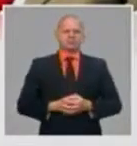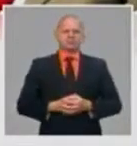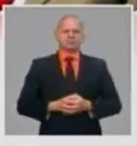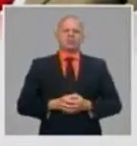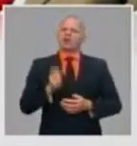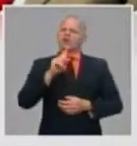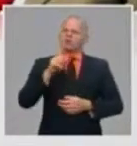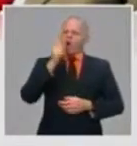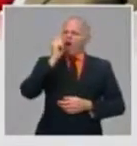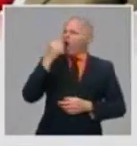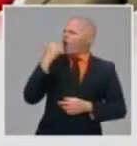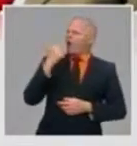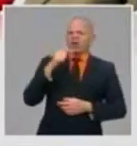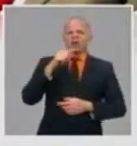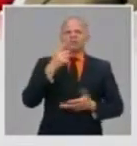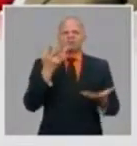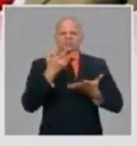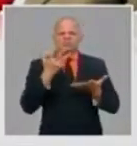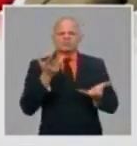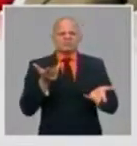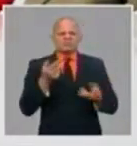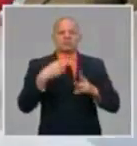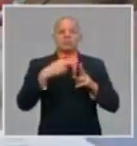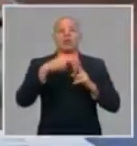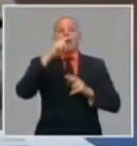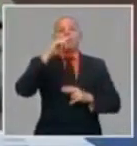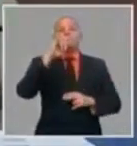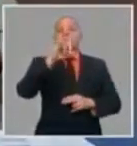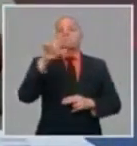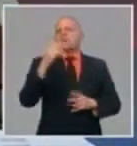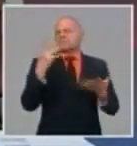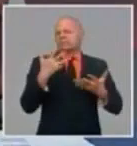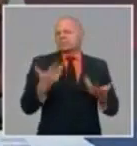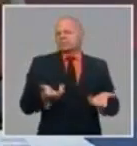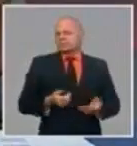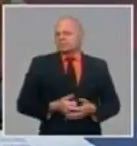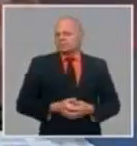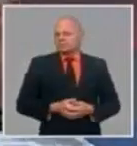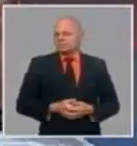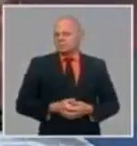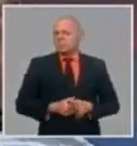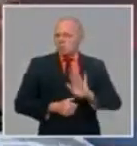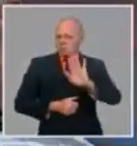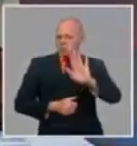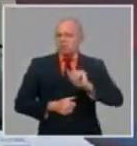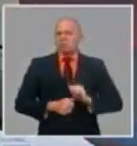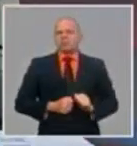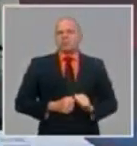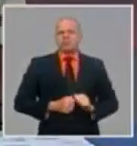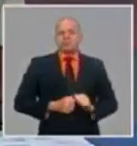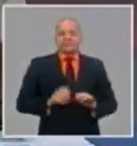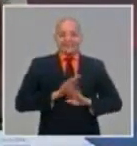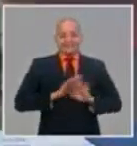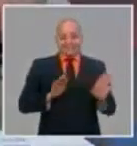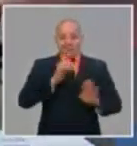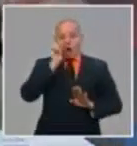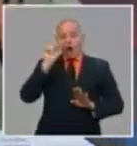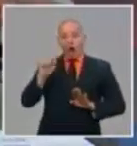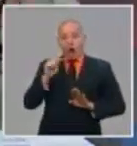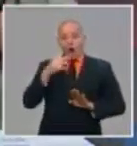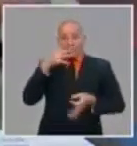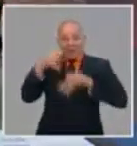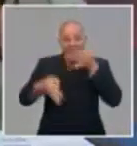¿Quién es William Crystal? Vamos a ver un momentico estudio antes de esto. ¿Qué pasa? Inmediatamente que provoca esto, se desata